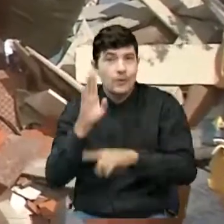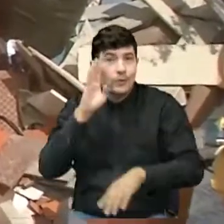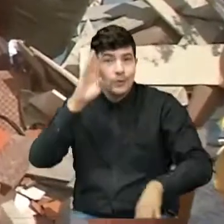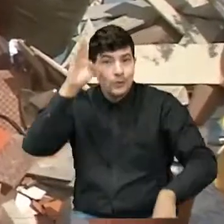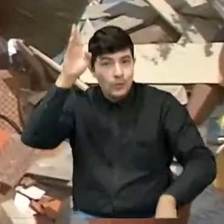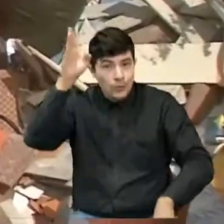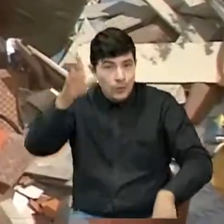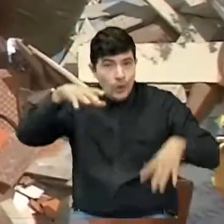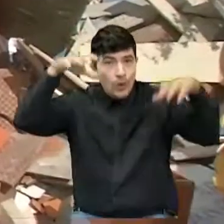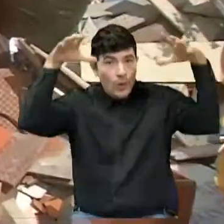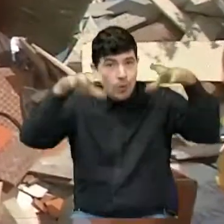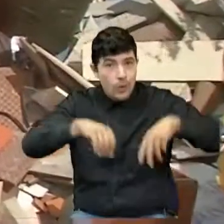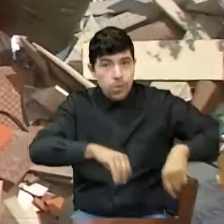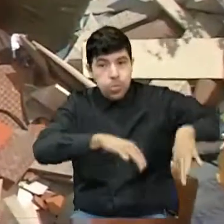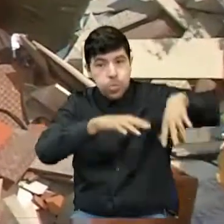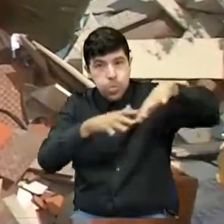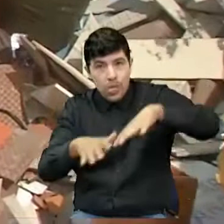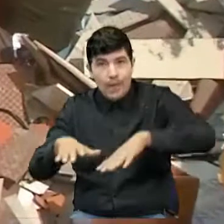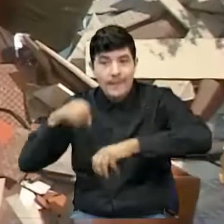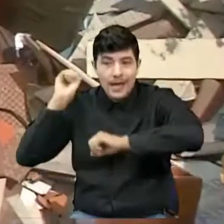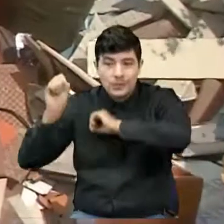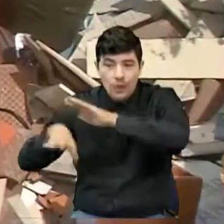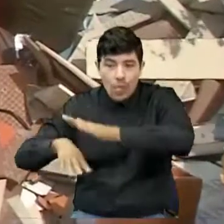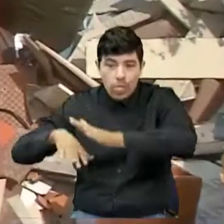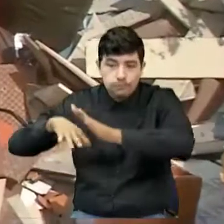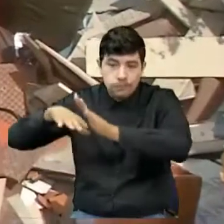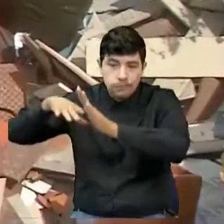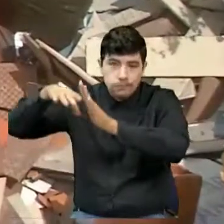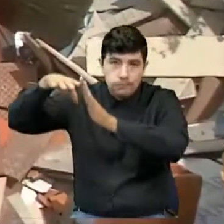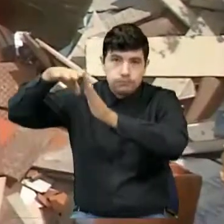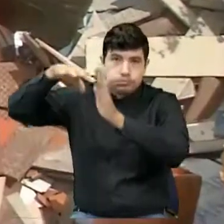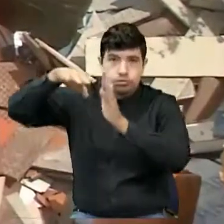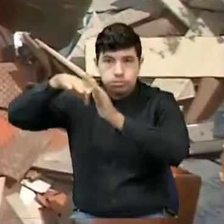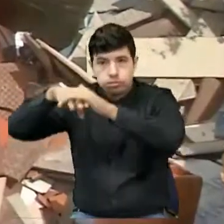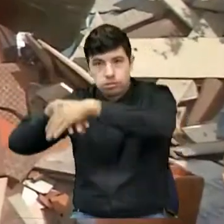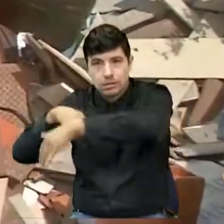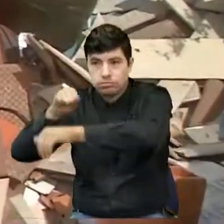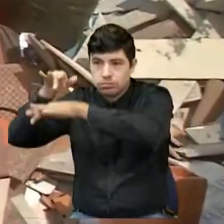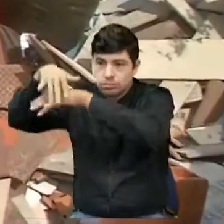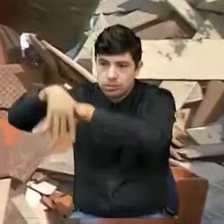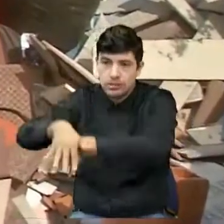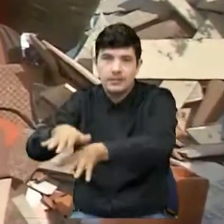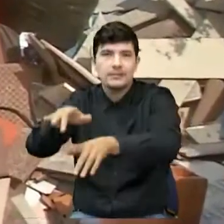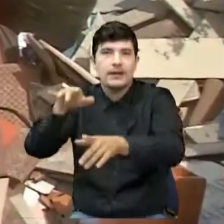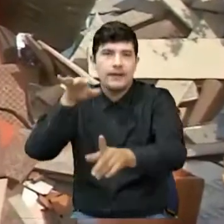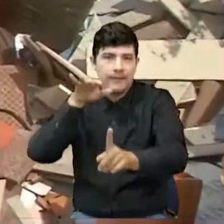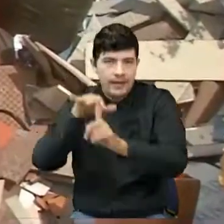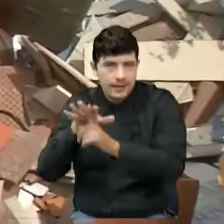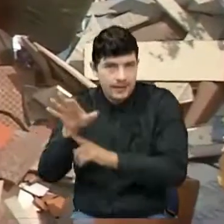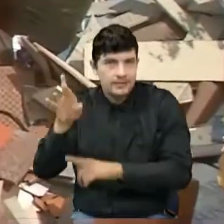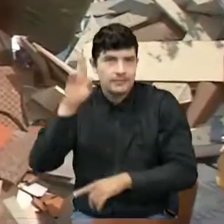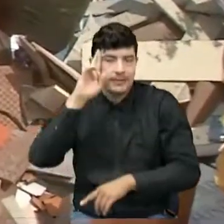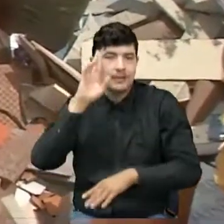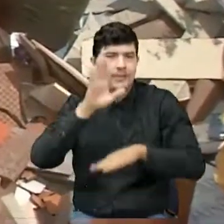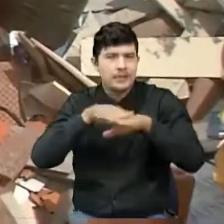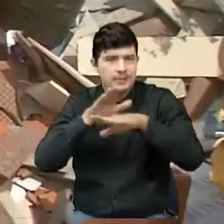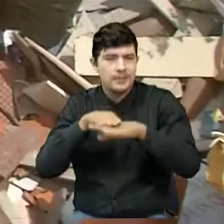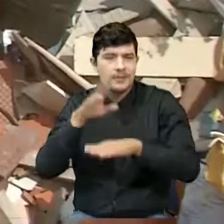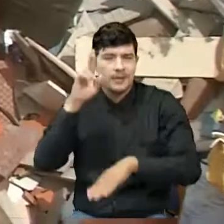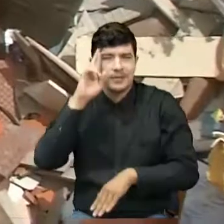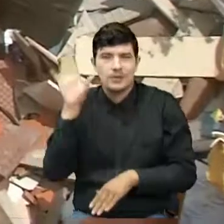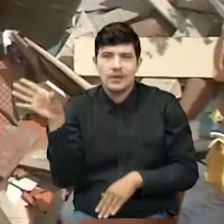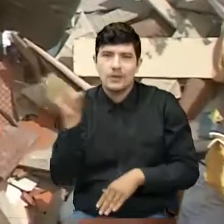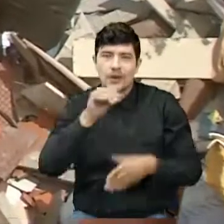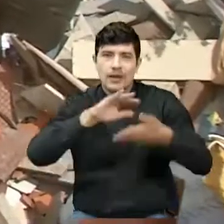que se presenten tragedias con esta ola invernal. Por parte de la autoridad en el municipio de Bucaramanga se hace un llamado a la comunidad para